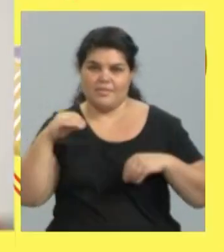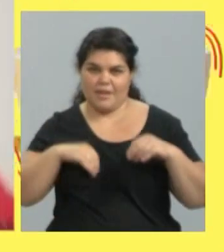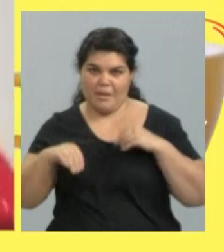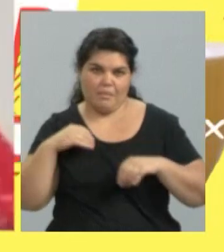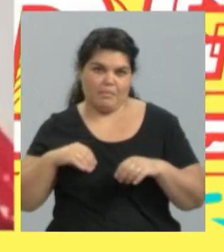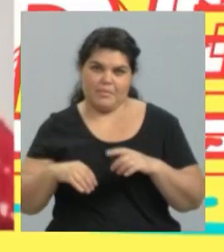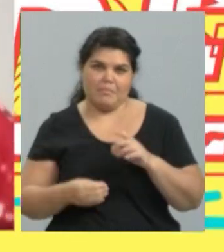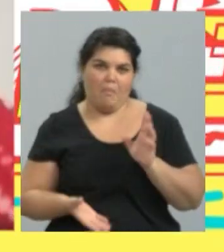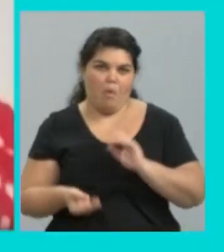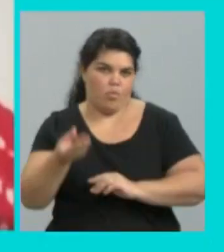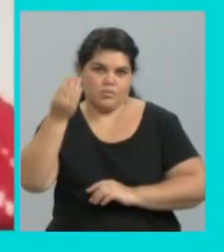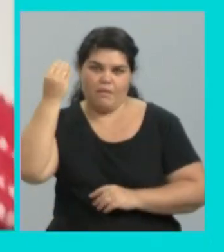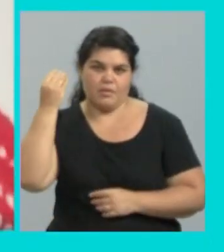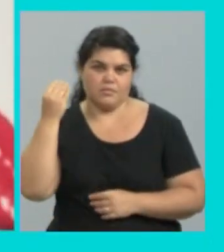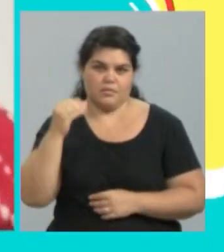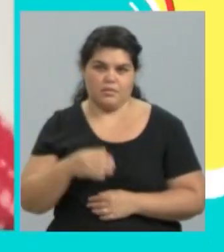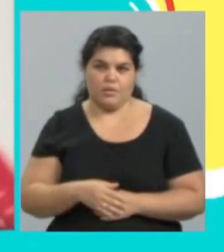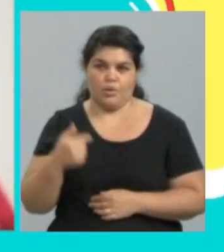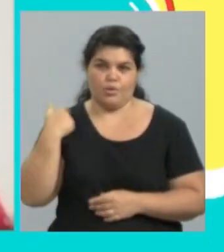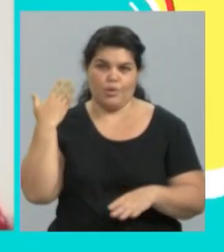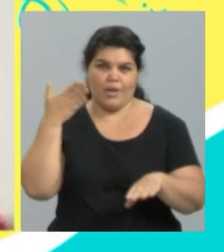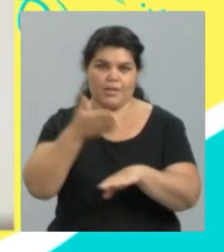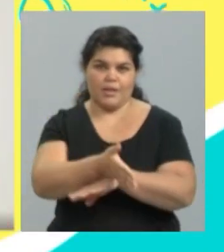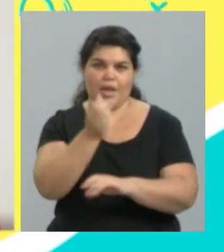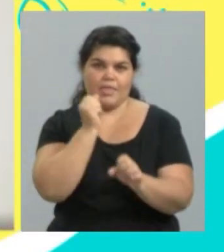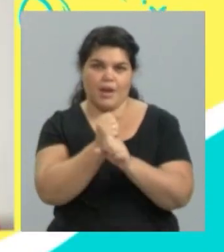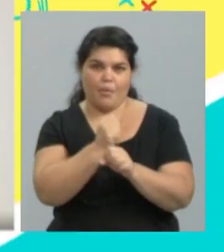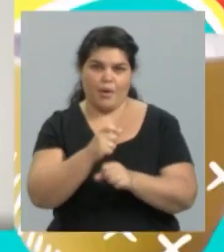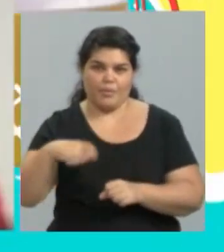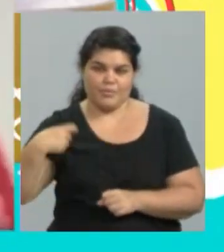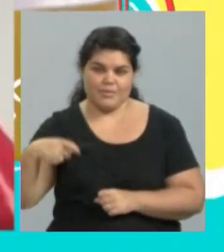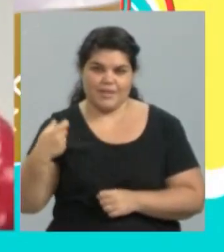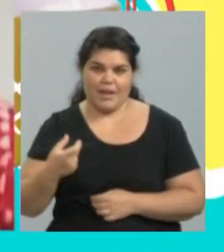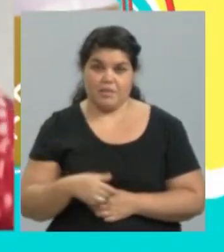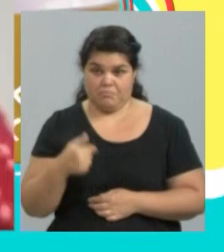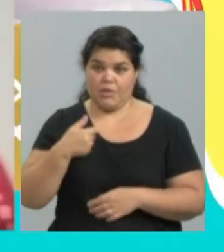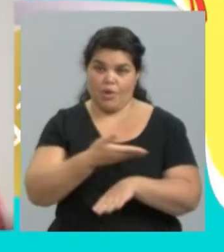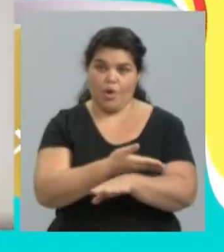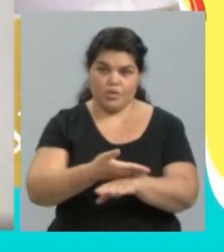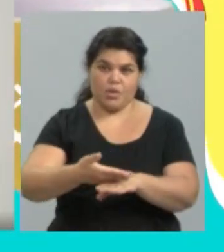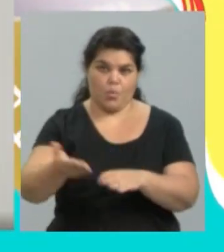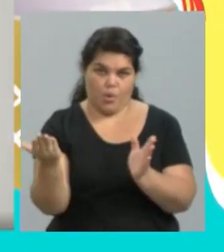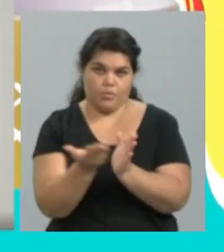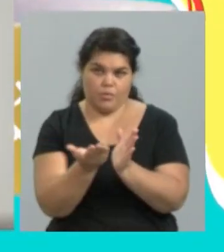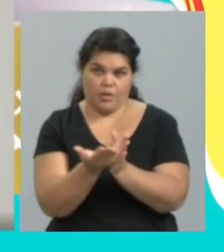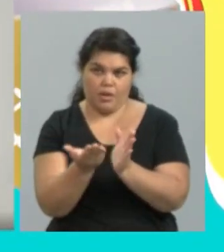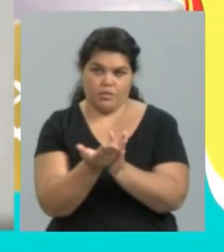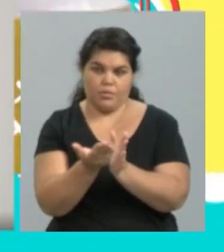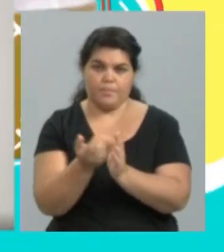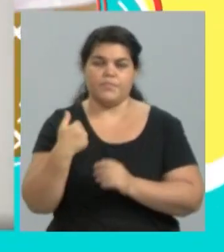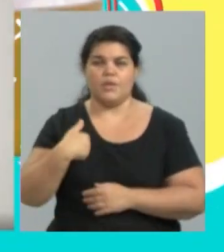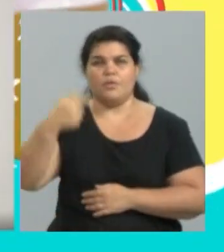Eh, y yo cuando ingresé a estudiar trabajo social pensé, porque todavía sigo estudiando, soy estudiante, pensé